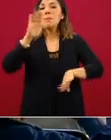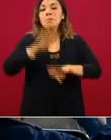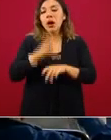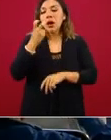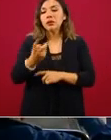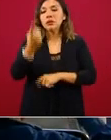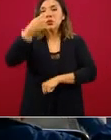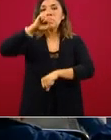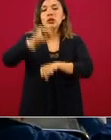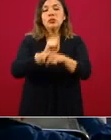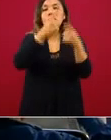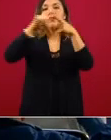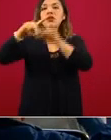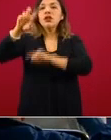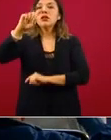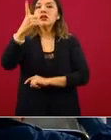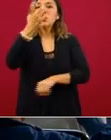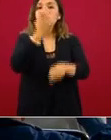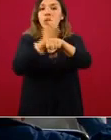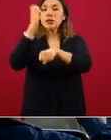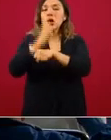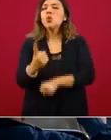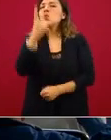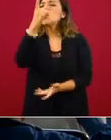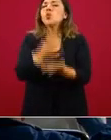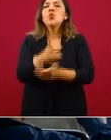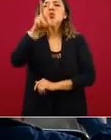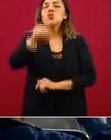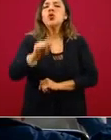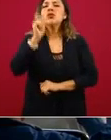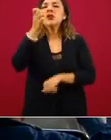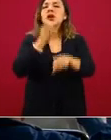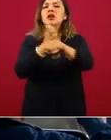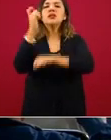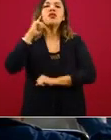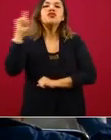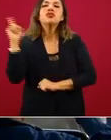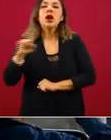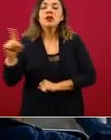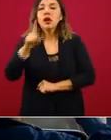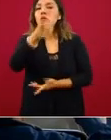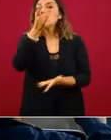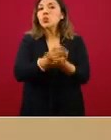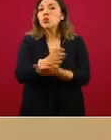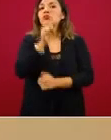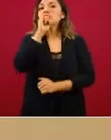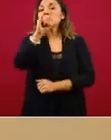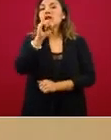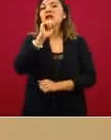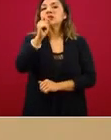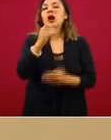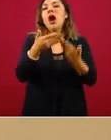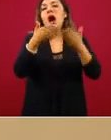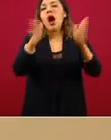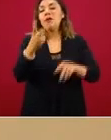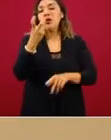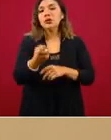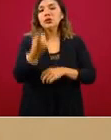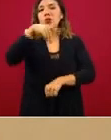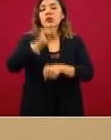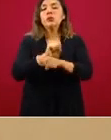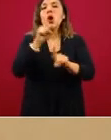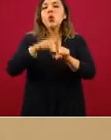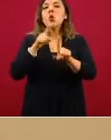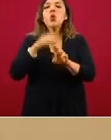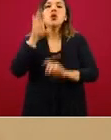semana en 31 entidades federativas, a excepción solamente de Zacatecas, que fue la única entidad que abrió esta semana en